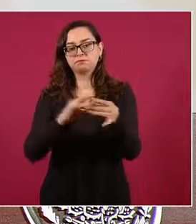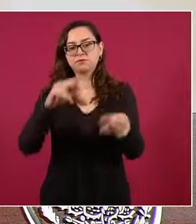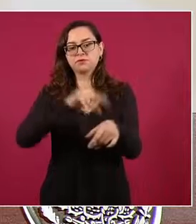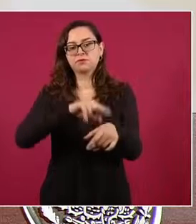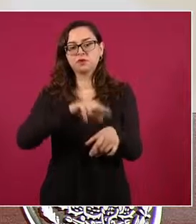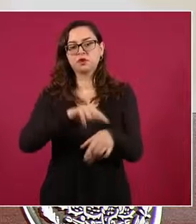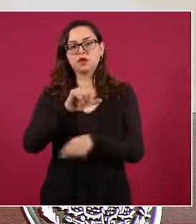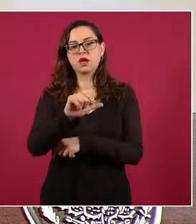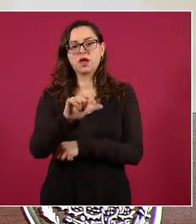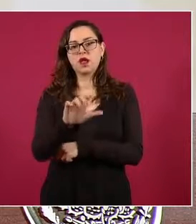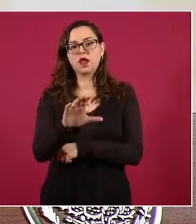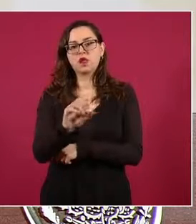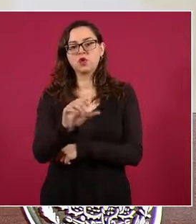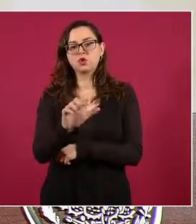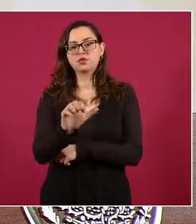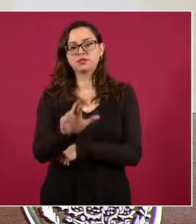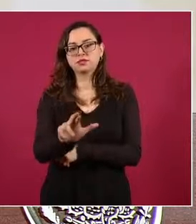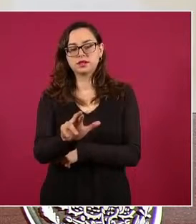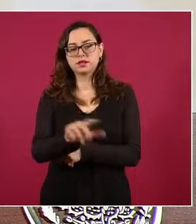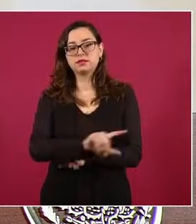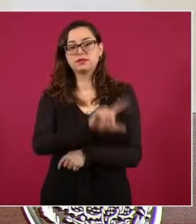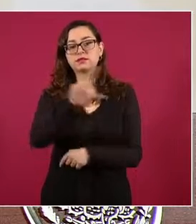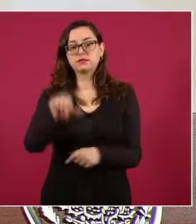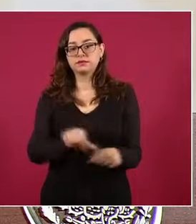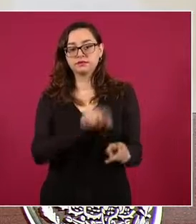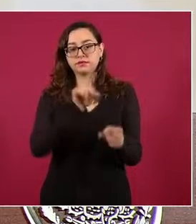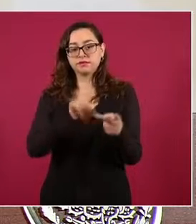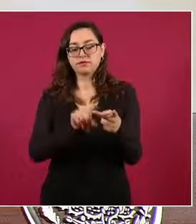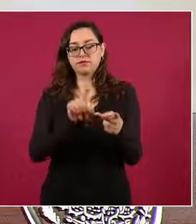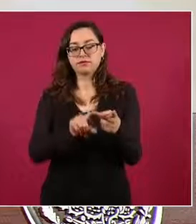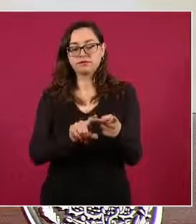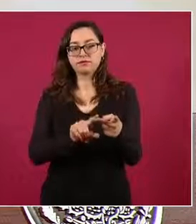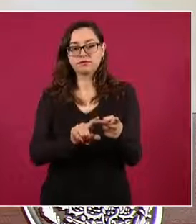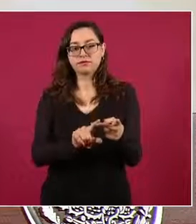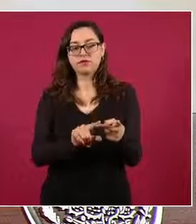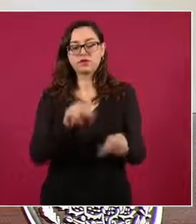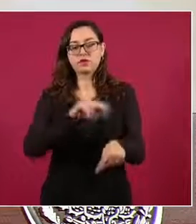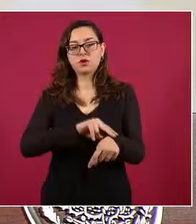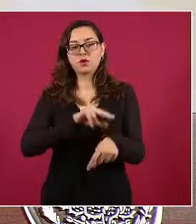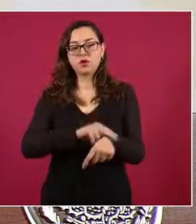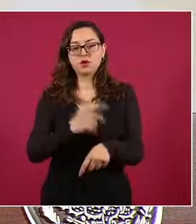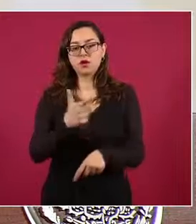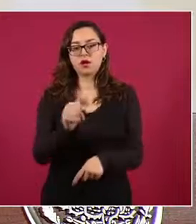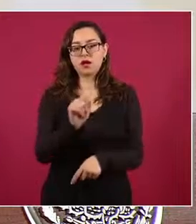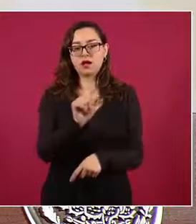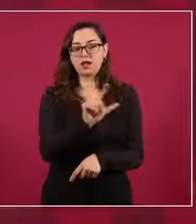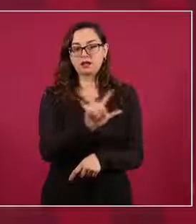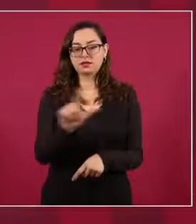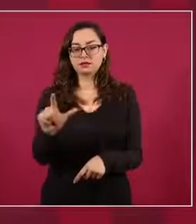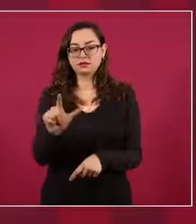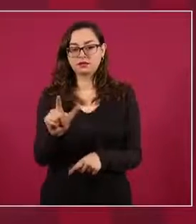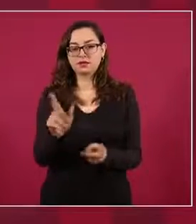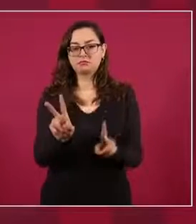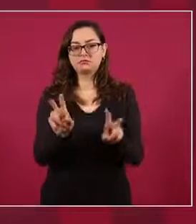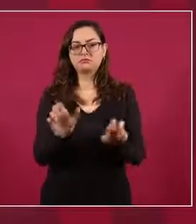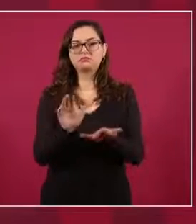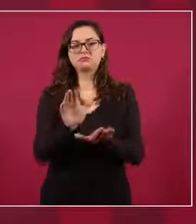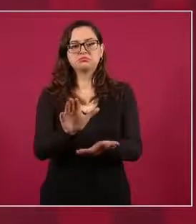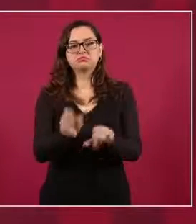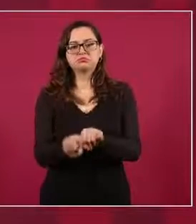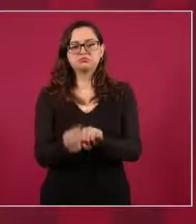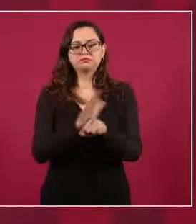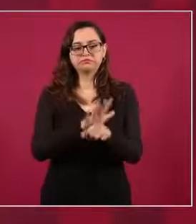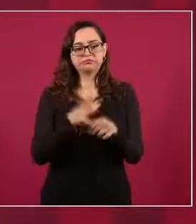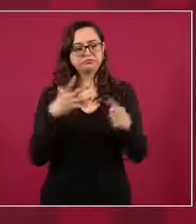Alcocer, luego el doctor Hugo López-Gatell sobre la pandemia,